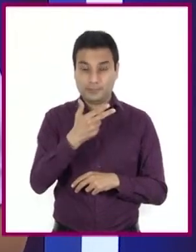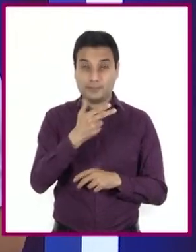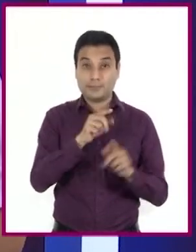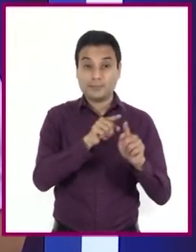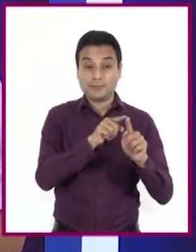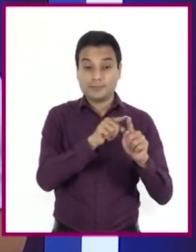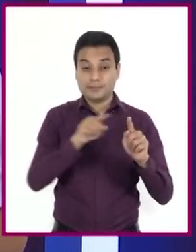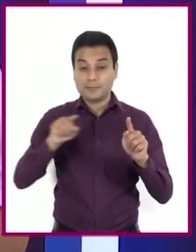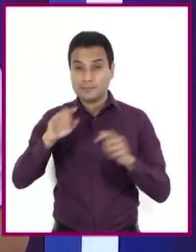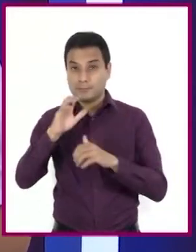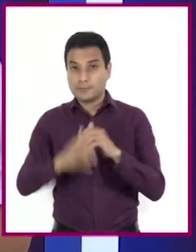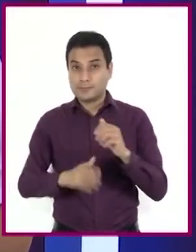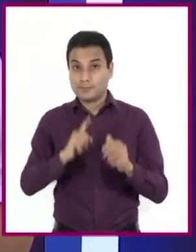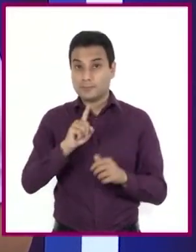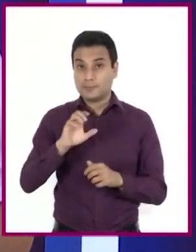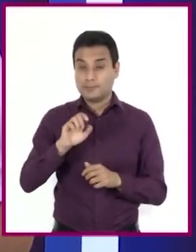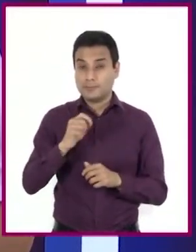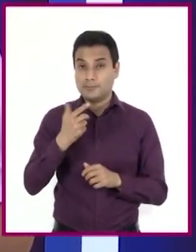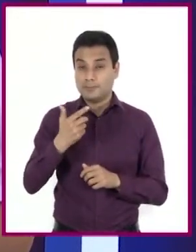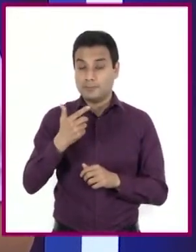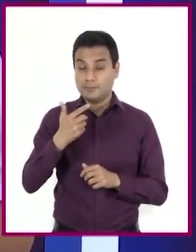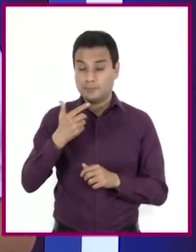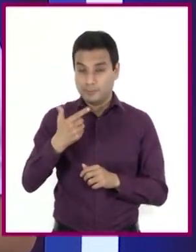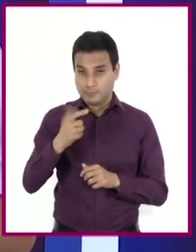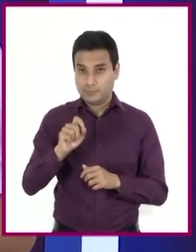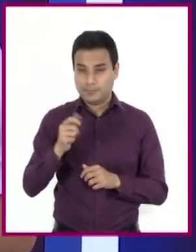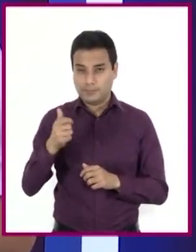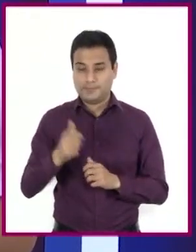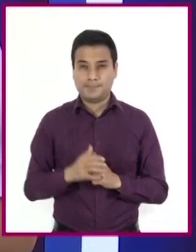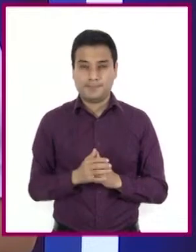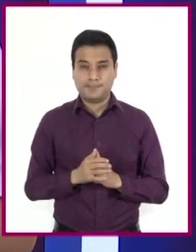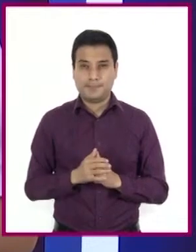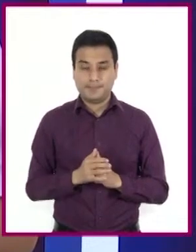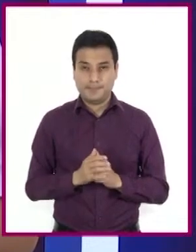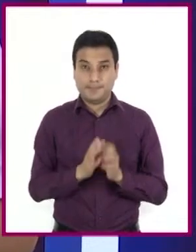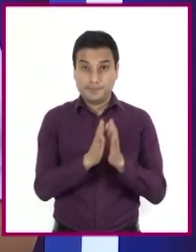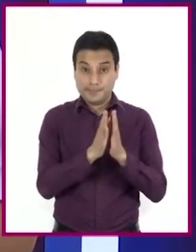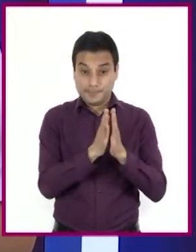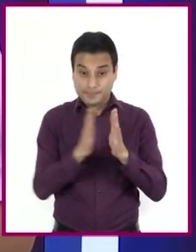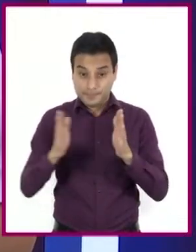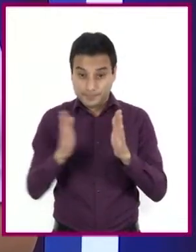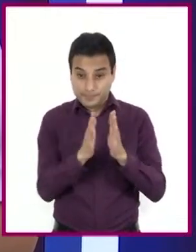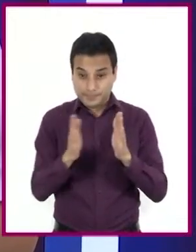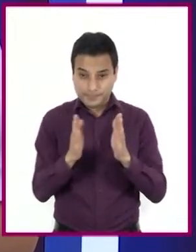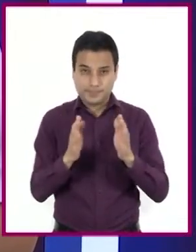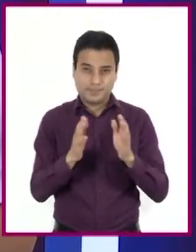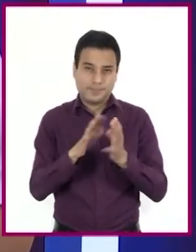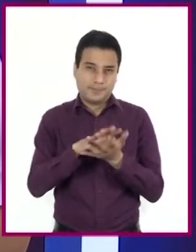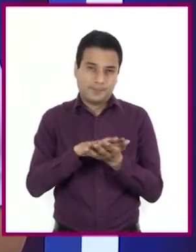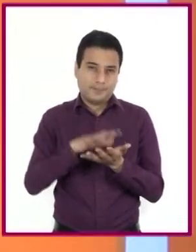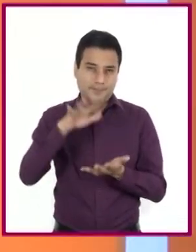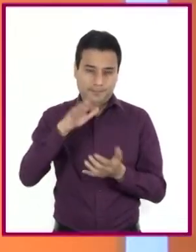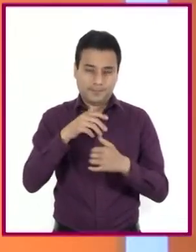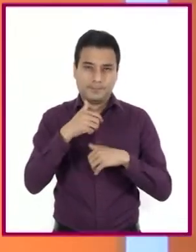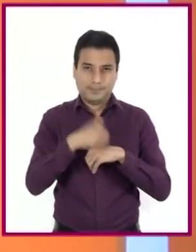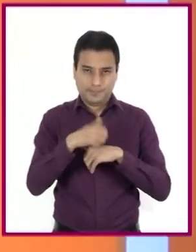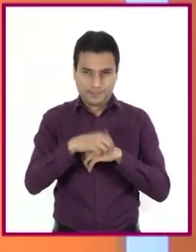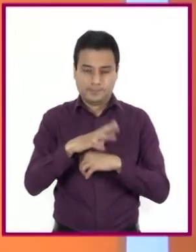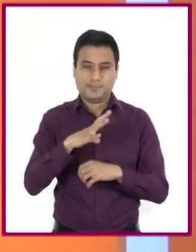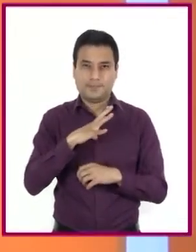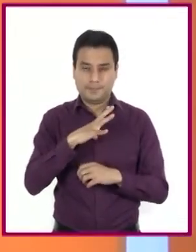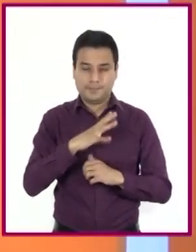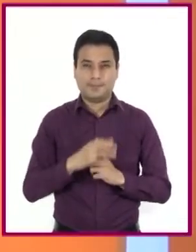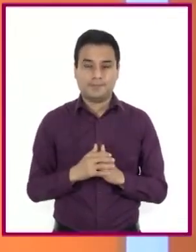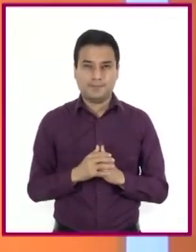en 127.6 centímetros, en el cual se encuentra la mayoría de los datos.